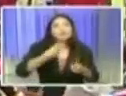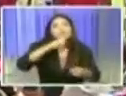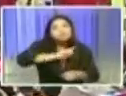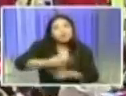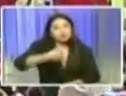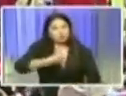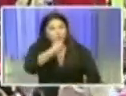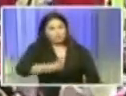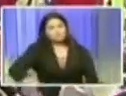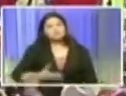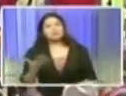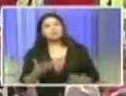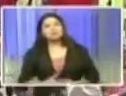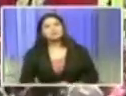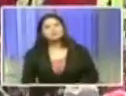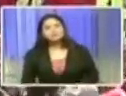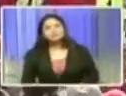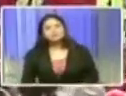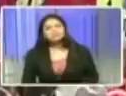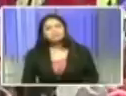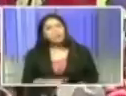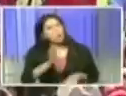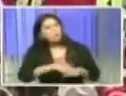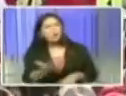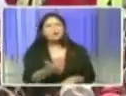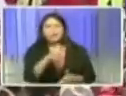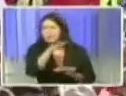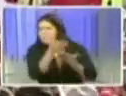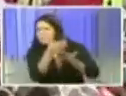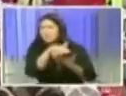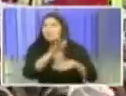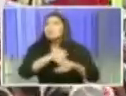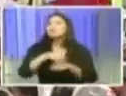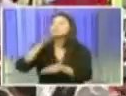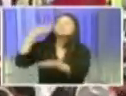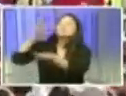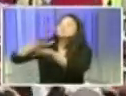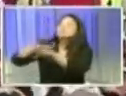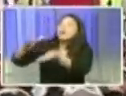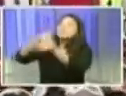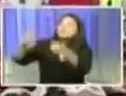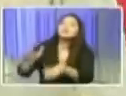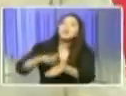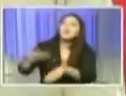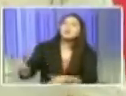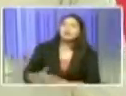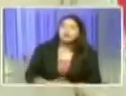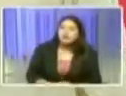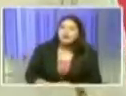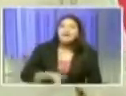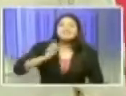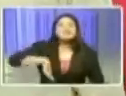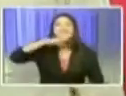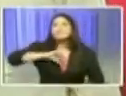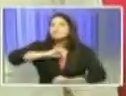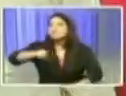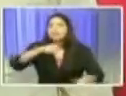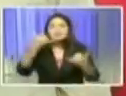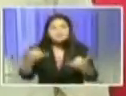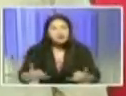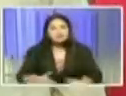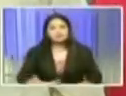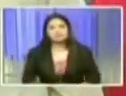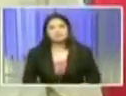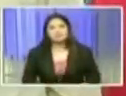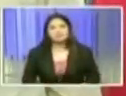como presidente de la República. ¿Por qué está a media marcha, ministro? Eso tiene que estar full marcha. Nos